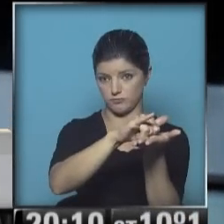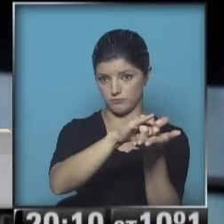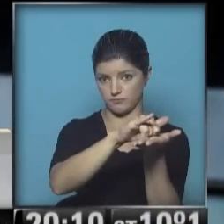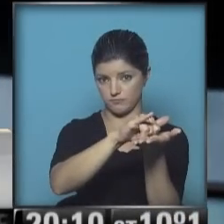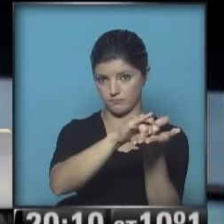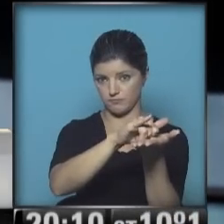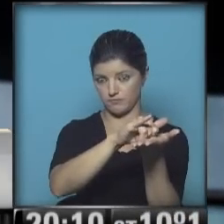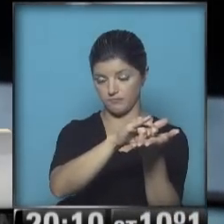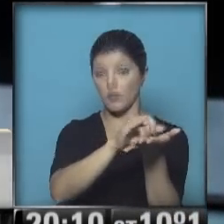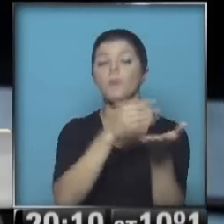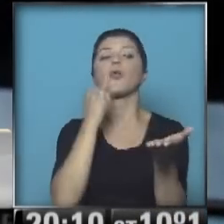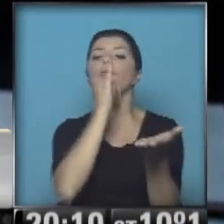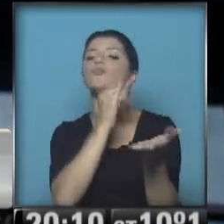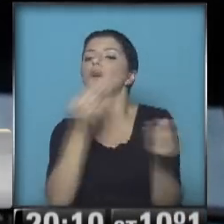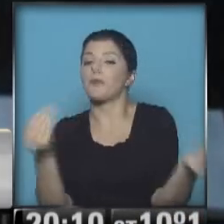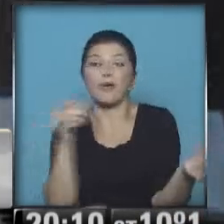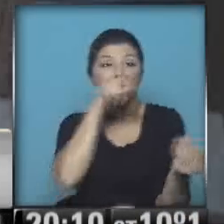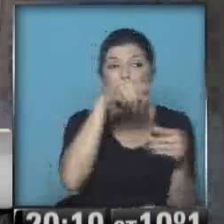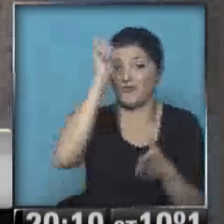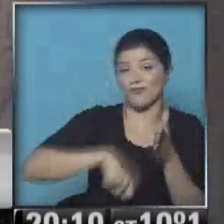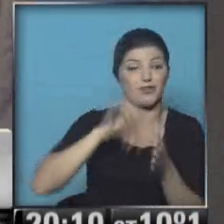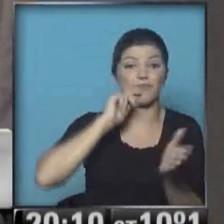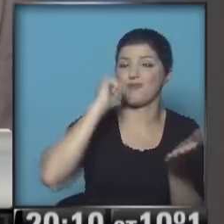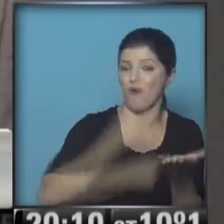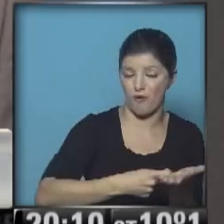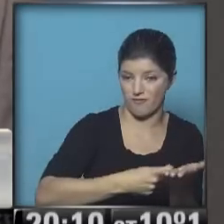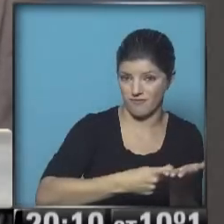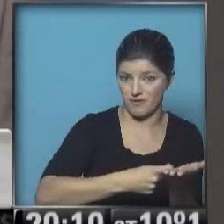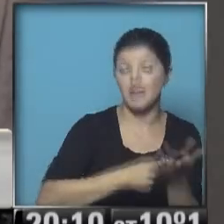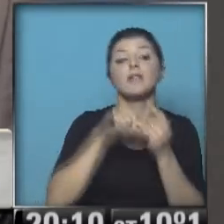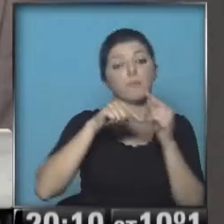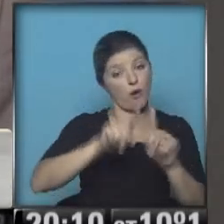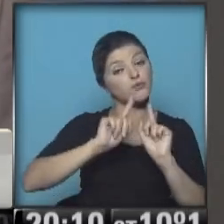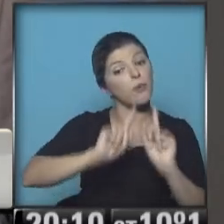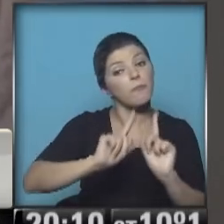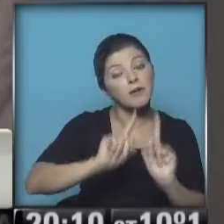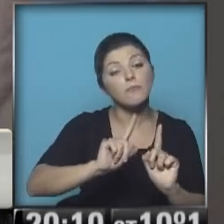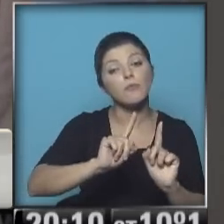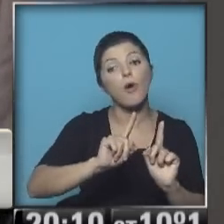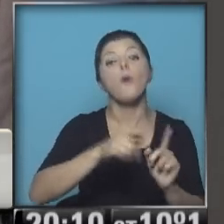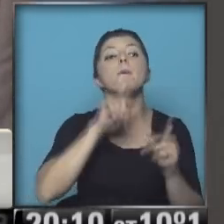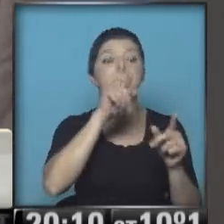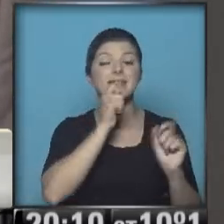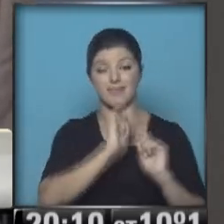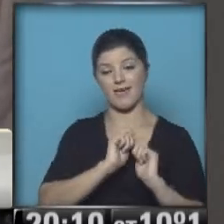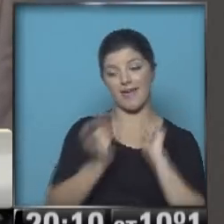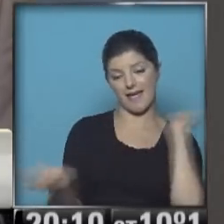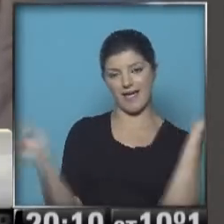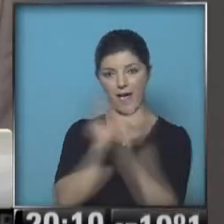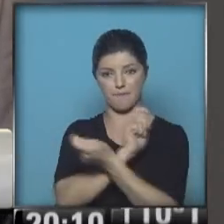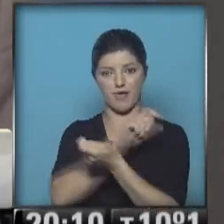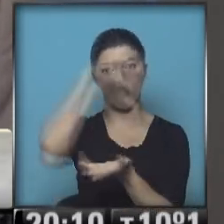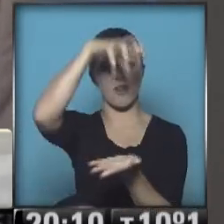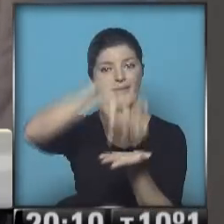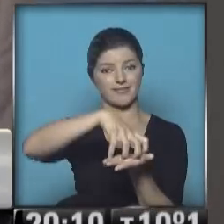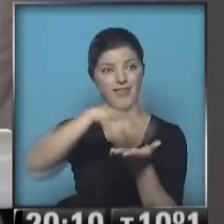Mellon, precisamente por incumplimiento de contrato. Y en virtud de ello, plantea la sustitución del agente fiduciario. Y